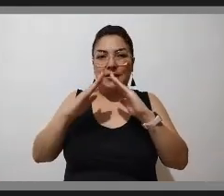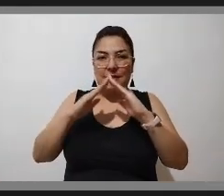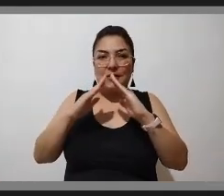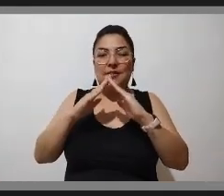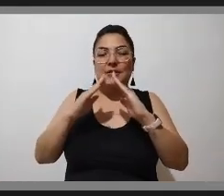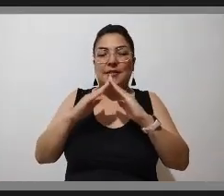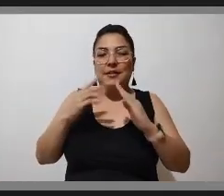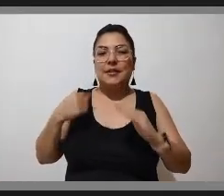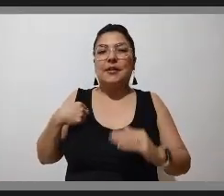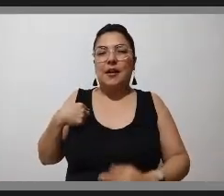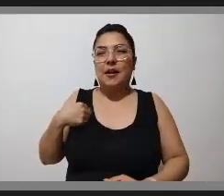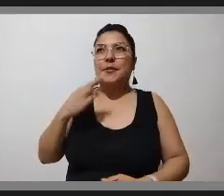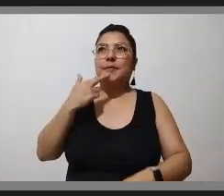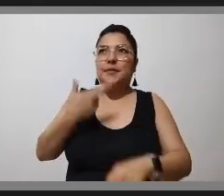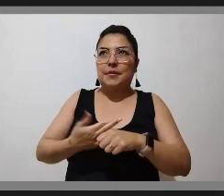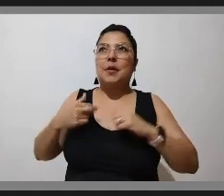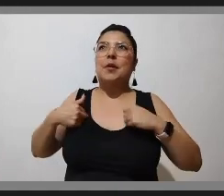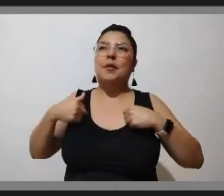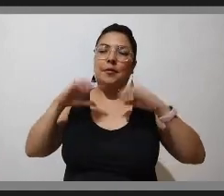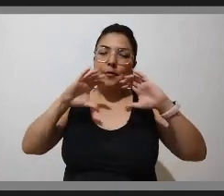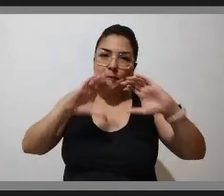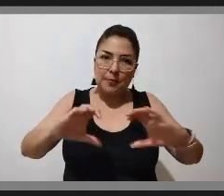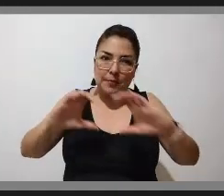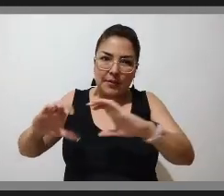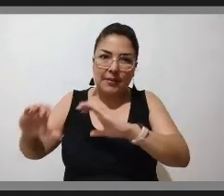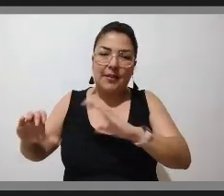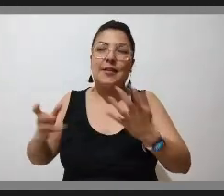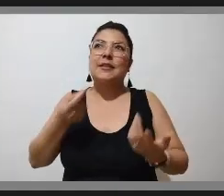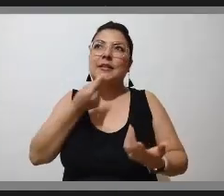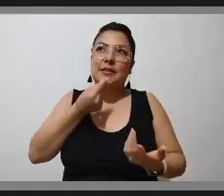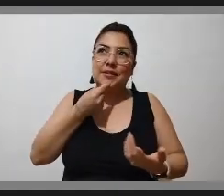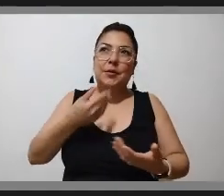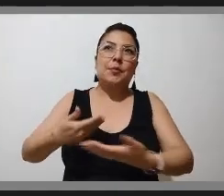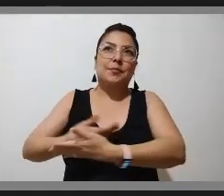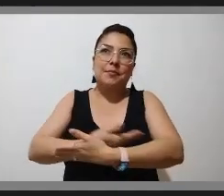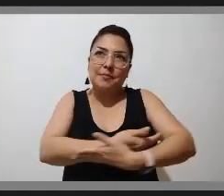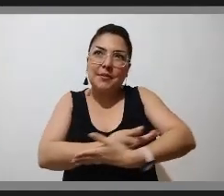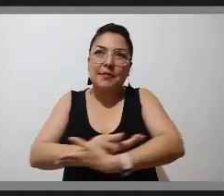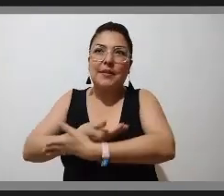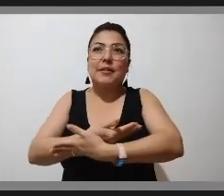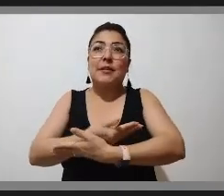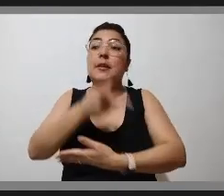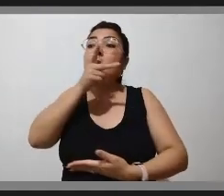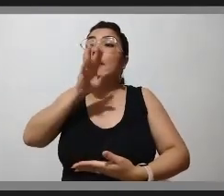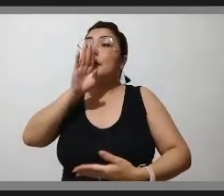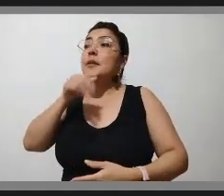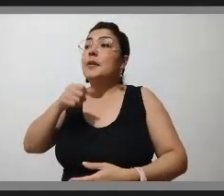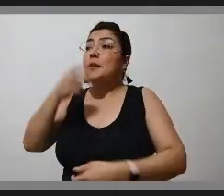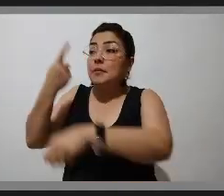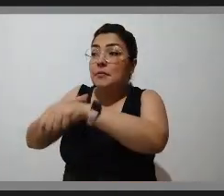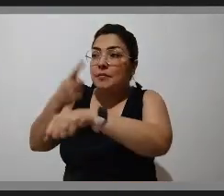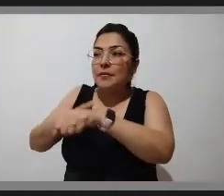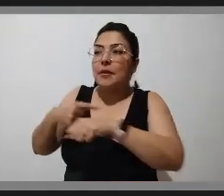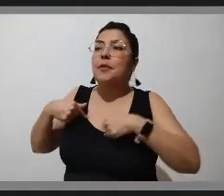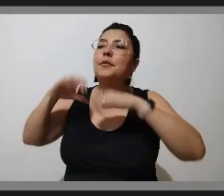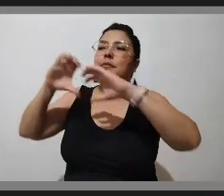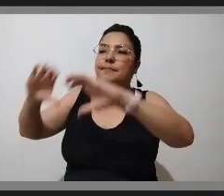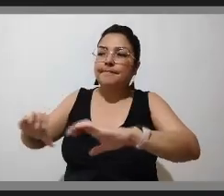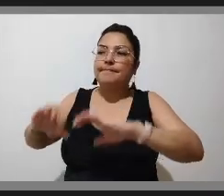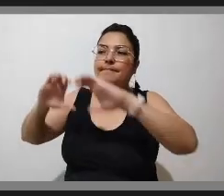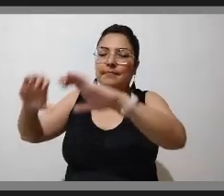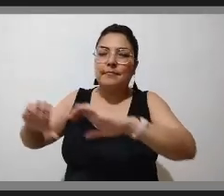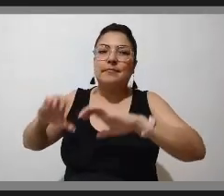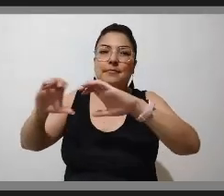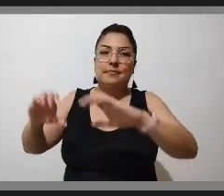roles que, por ejemplo, somos cuidadoras, ya sea de niños, de bebés o de los padres enfermos, o bien